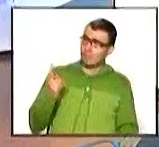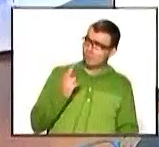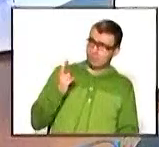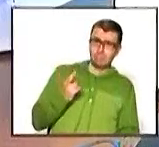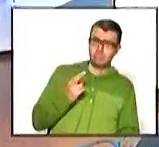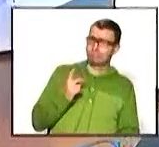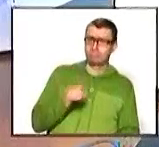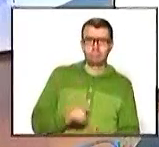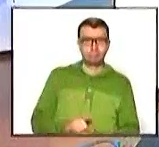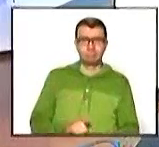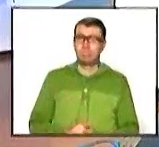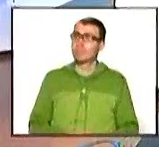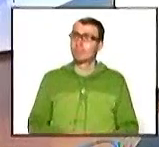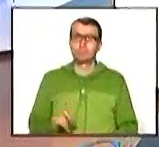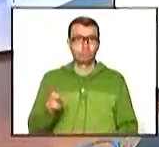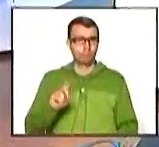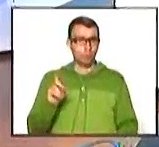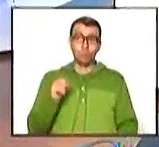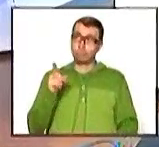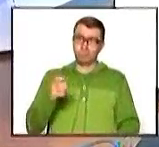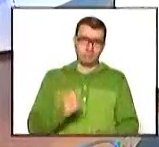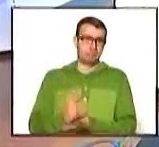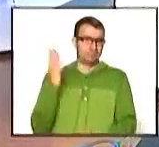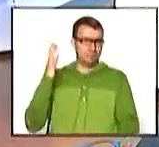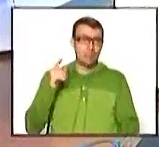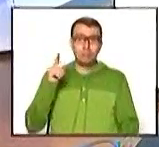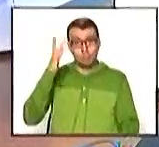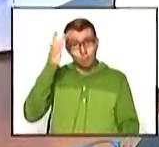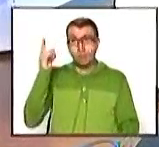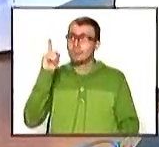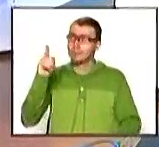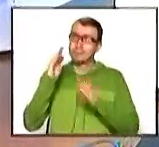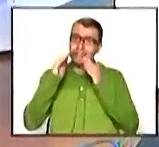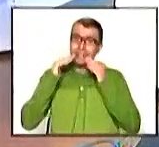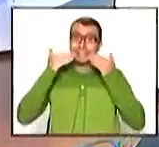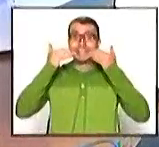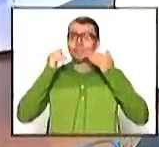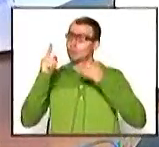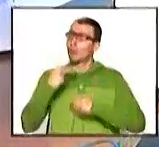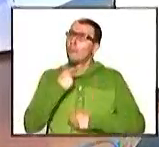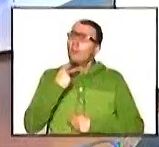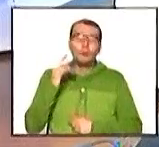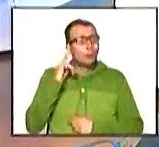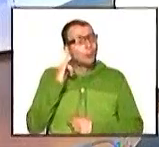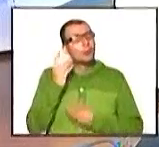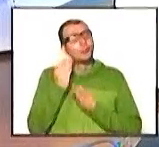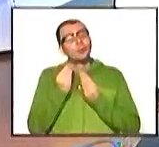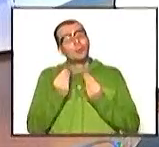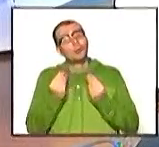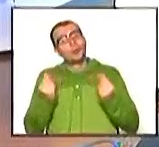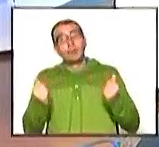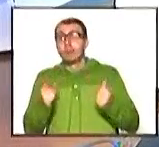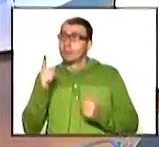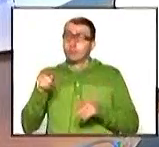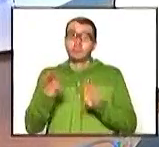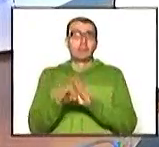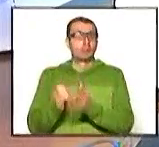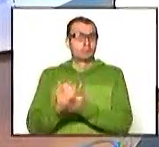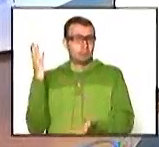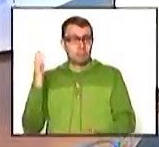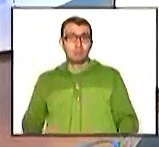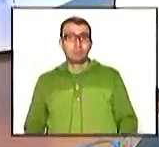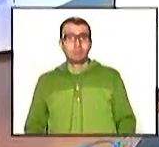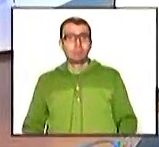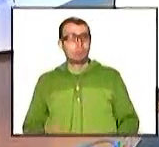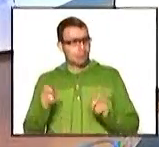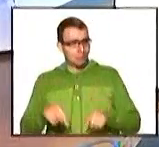rica, la sola sonrisa que se le nota, esa calidad en su voz, es de una riqueza enorme. Y un computador no hace rico a